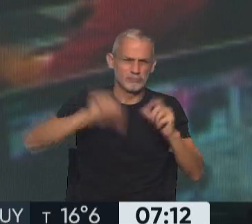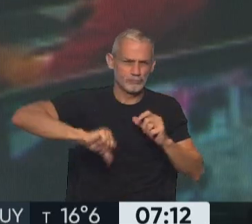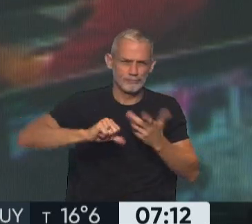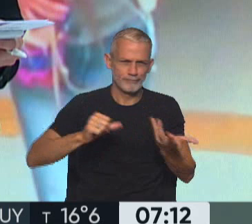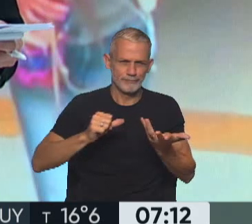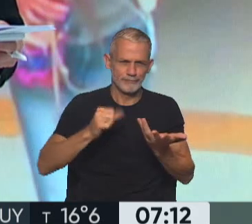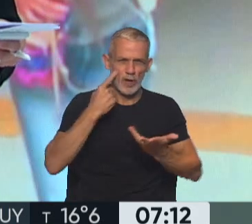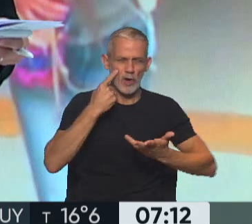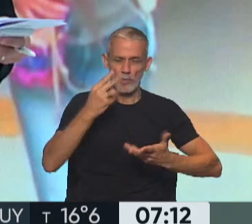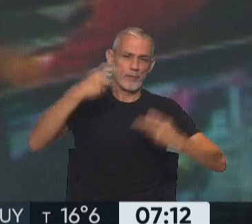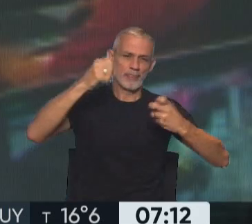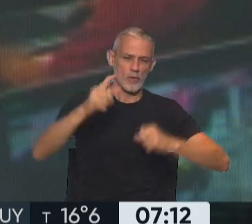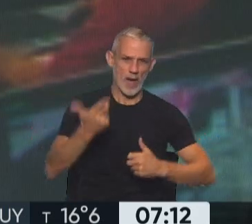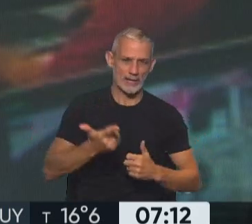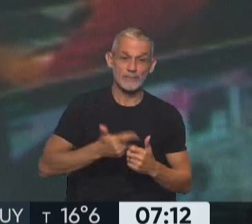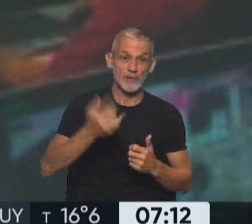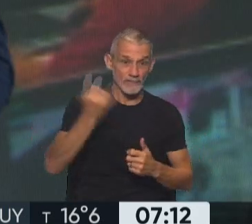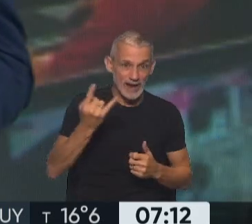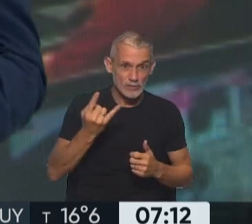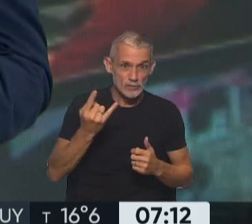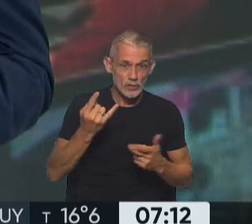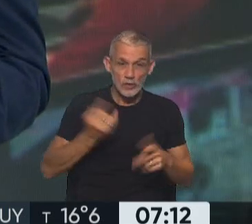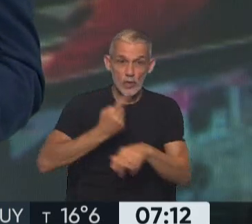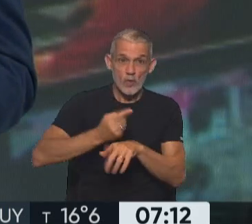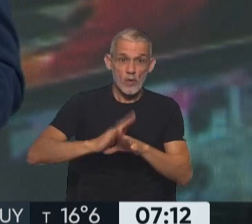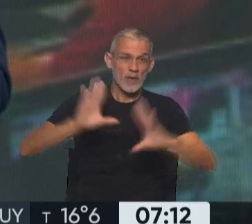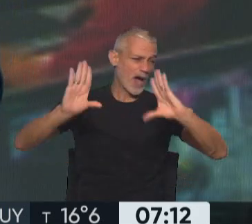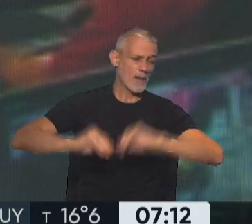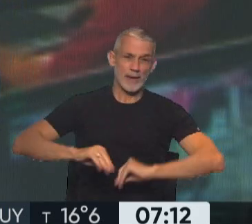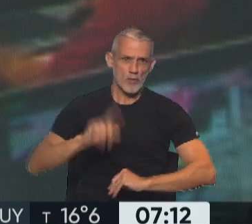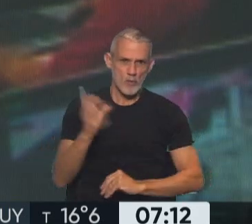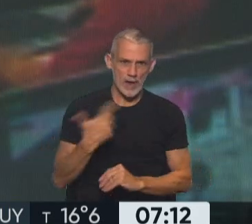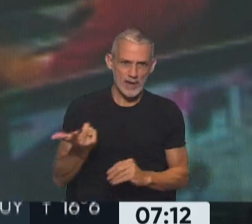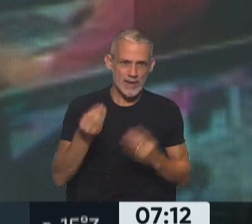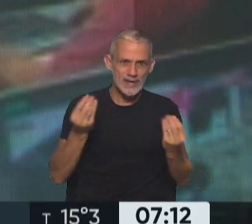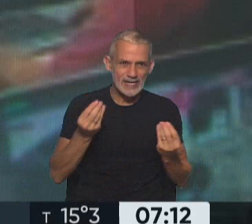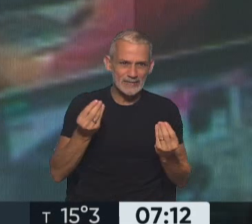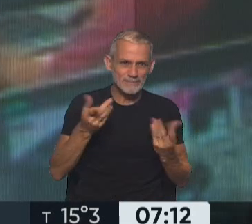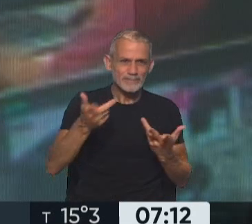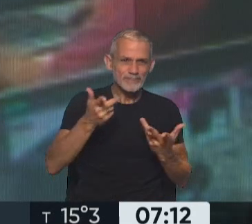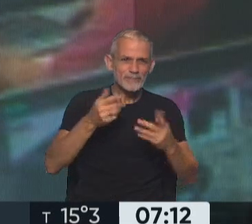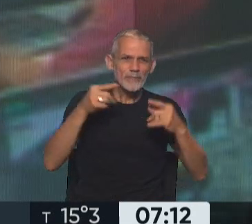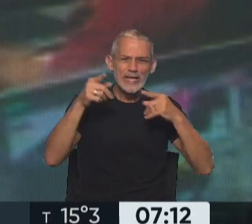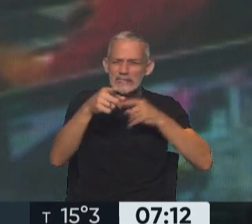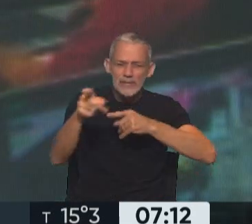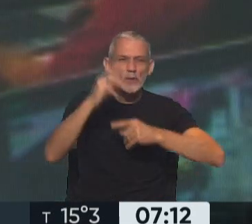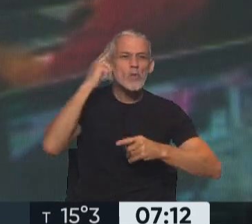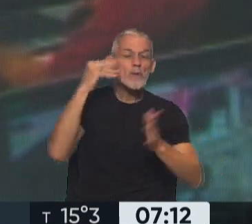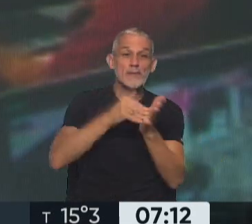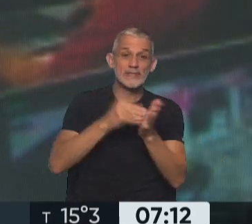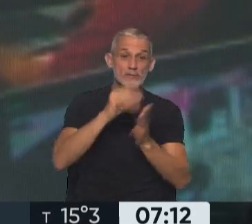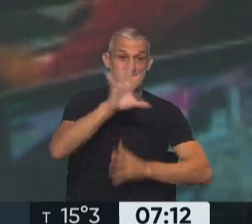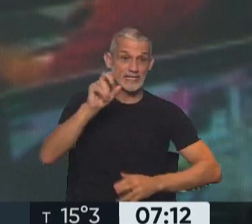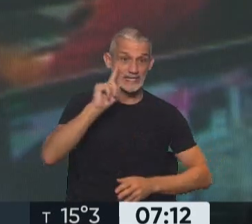el reconocimiento. Claro. Bueno, ese dato es falso, porque no se podría haber producido el seguimiento de 9,5 millones